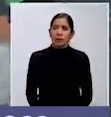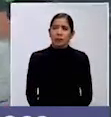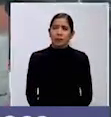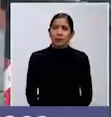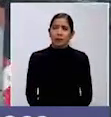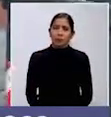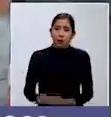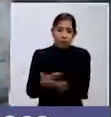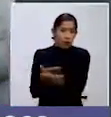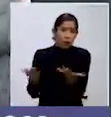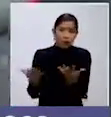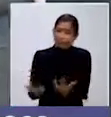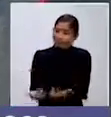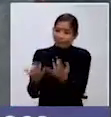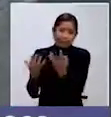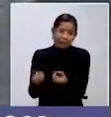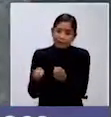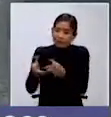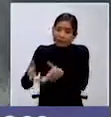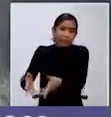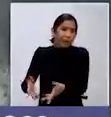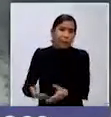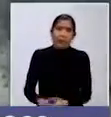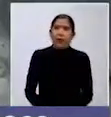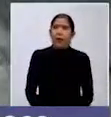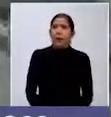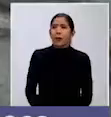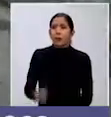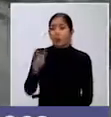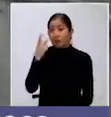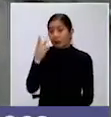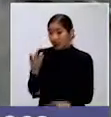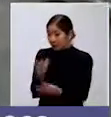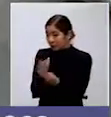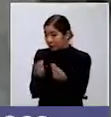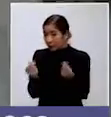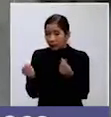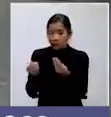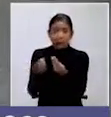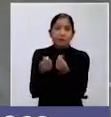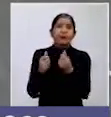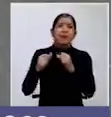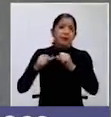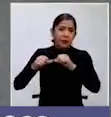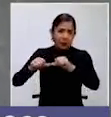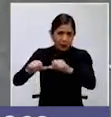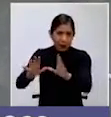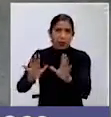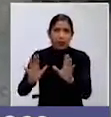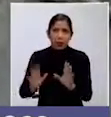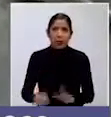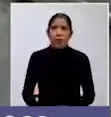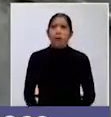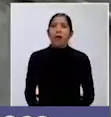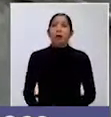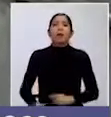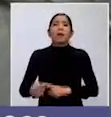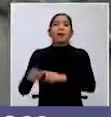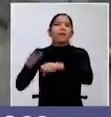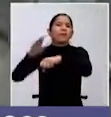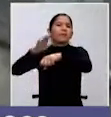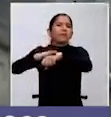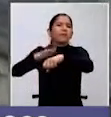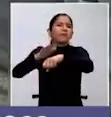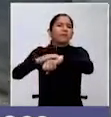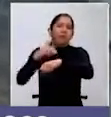varios objetos que han sido quemados en el suelo, prácticamente las cenizas, todavía persisten en el lugar. Sin embargo, la recomendación siempre